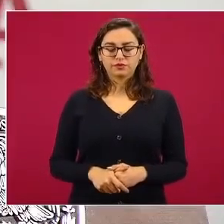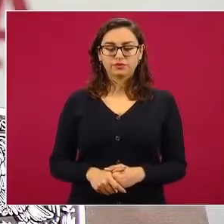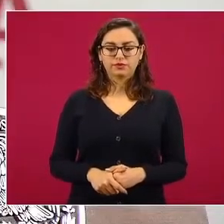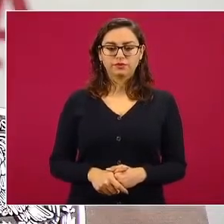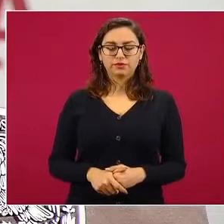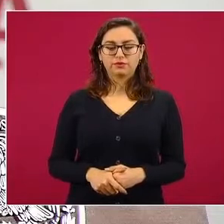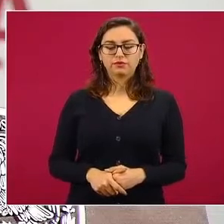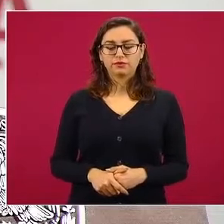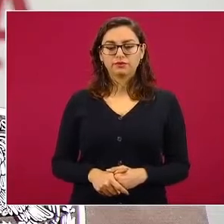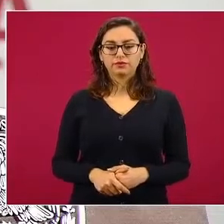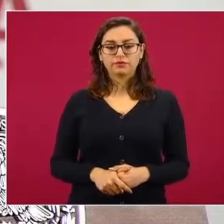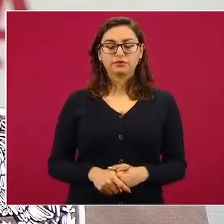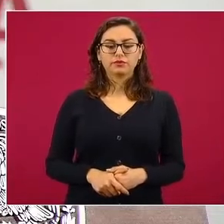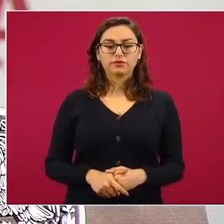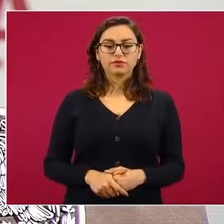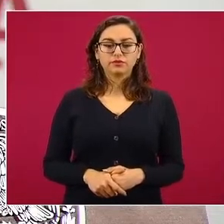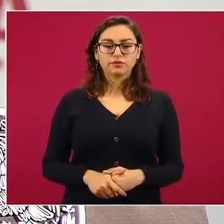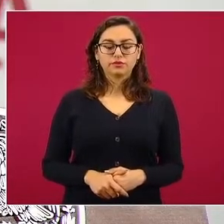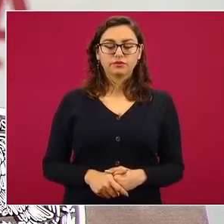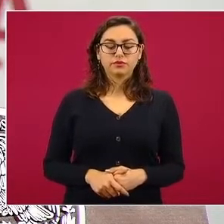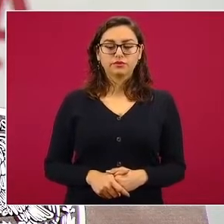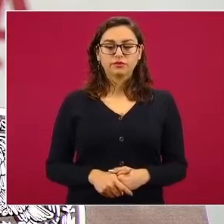que